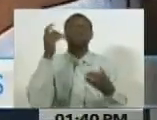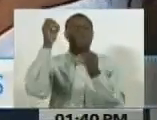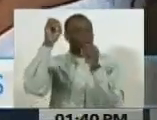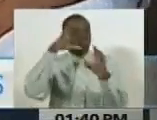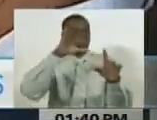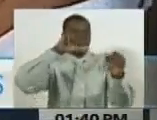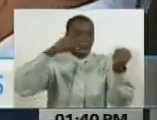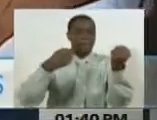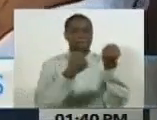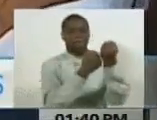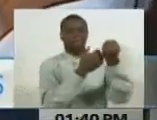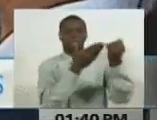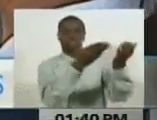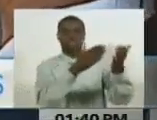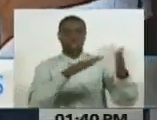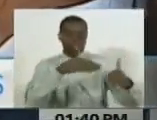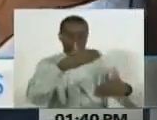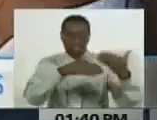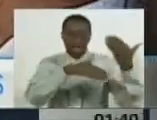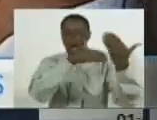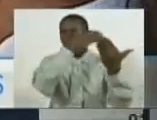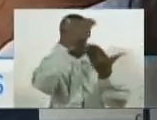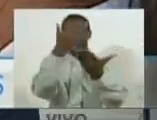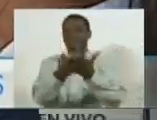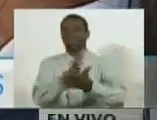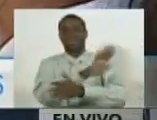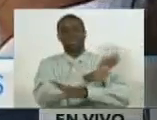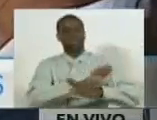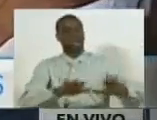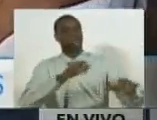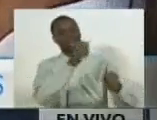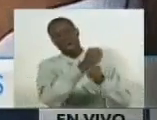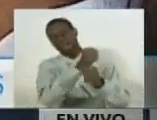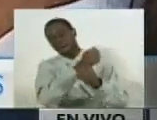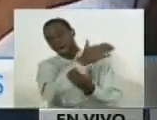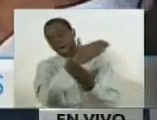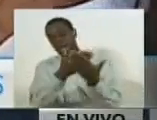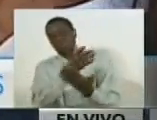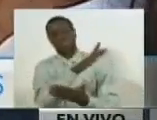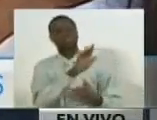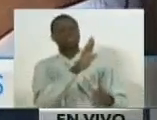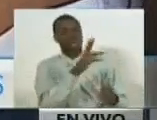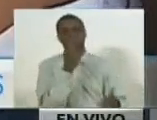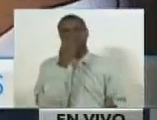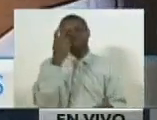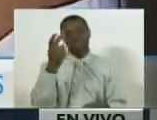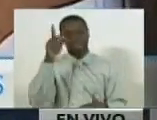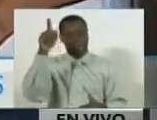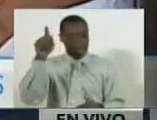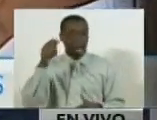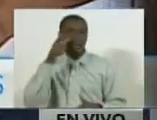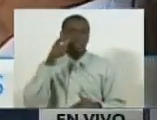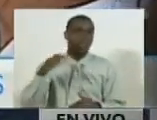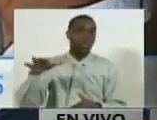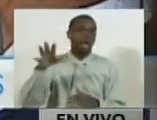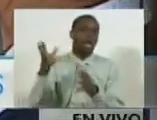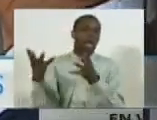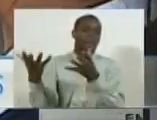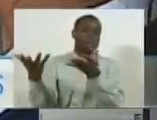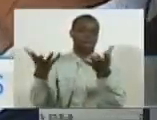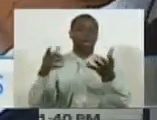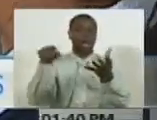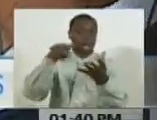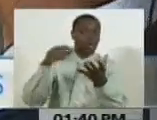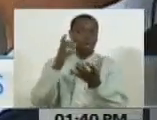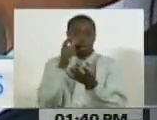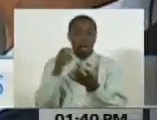acompañe todos los días hasta que termine su legado, su trabajo, pero que no visite allá los pueblos, pero me está viendo a mí en